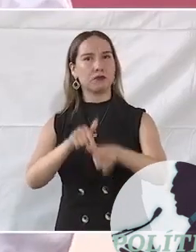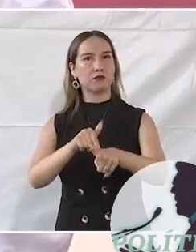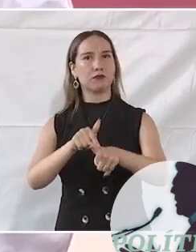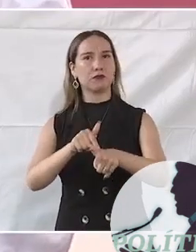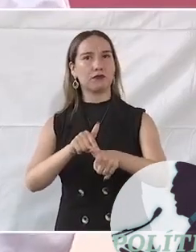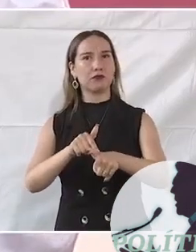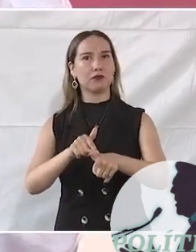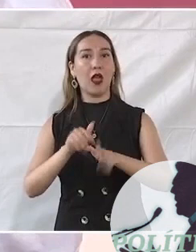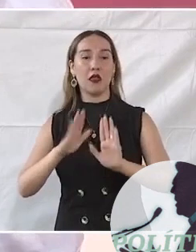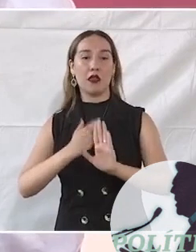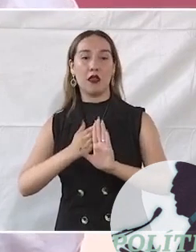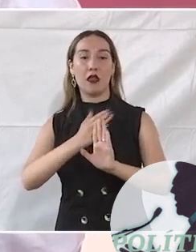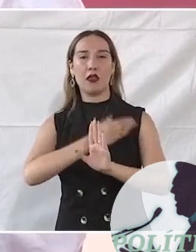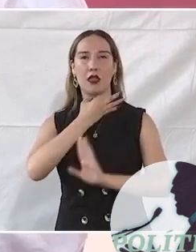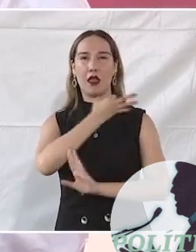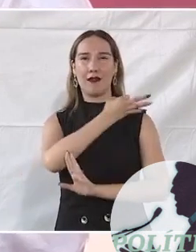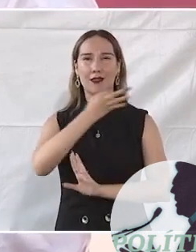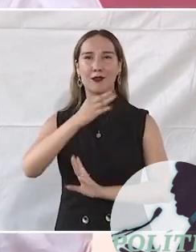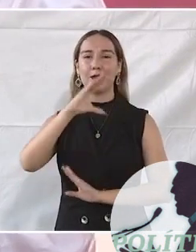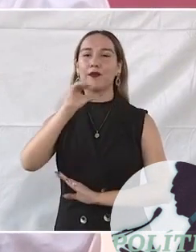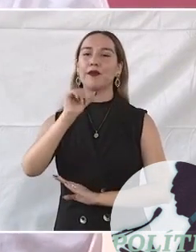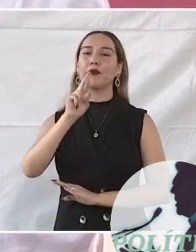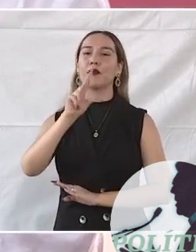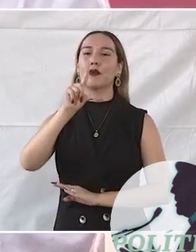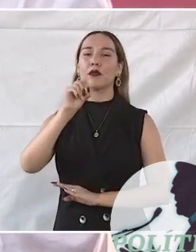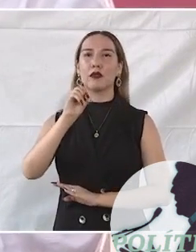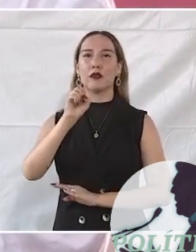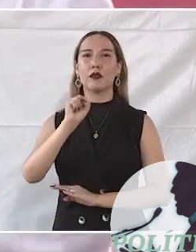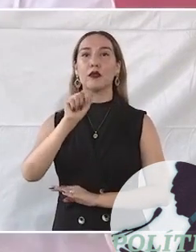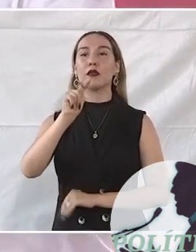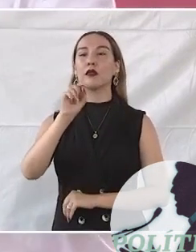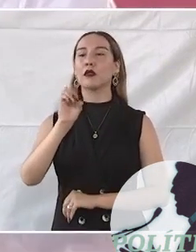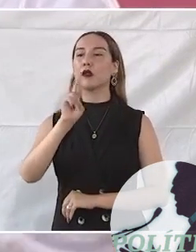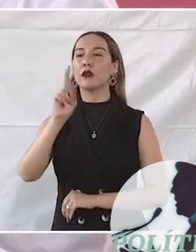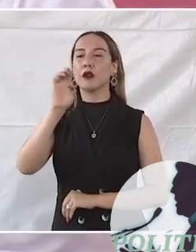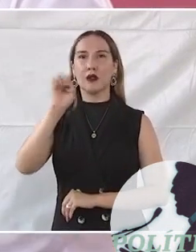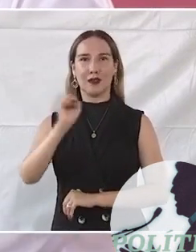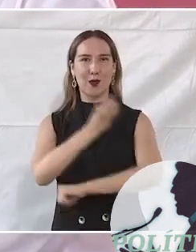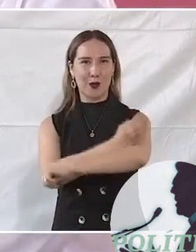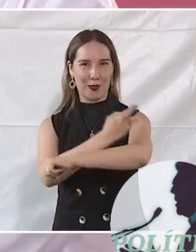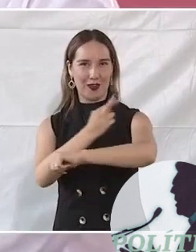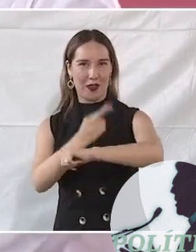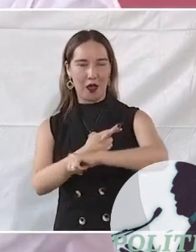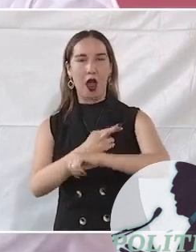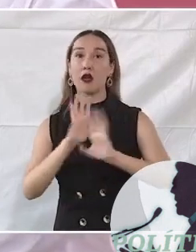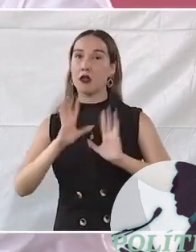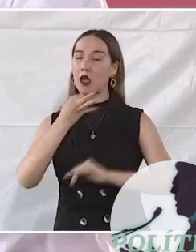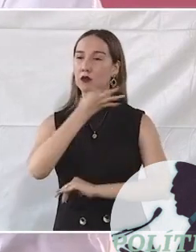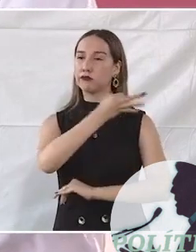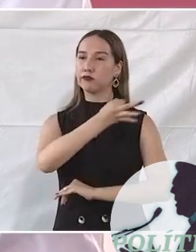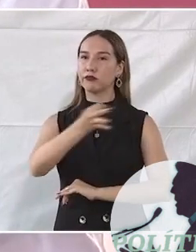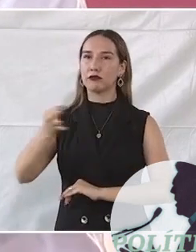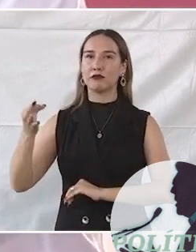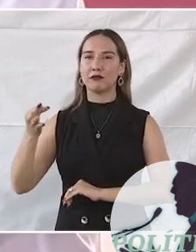expresó Carlos Torres, que es coordinador de todos estos programas en